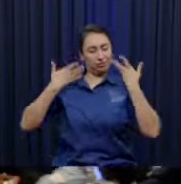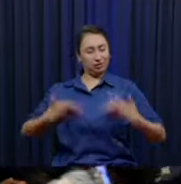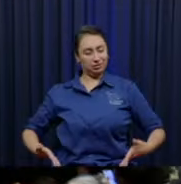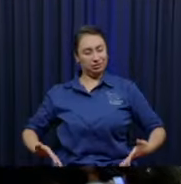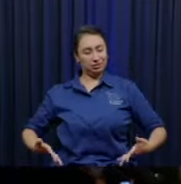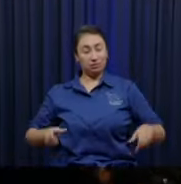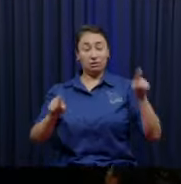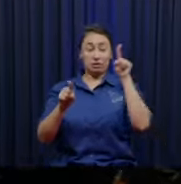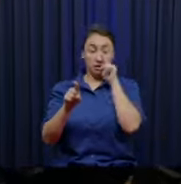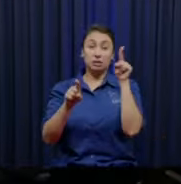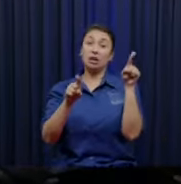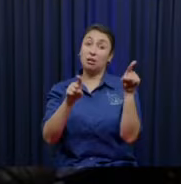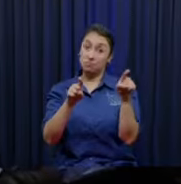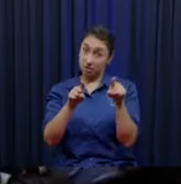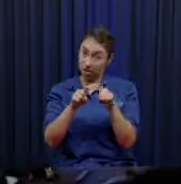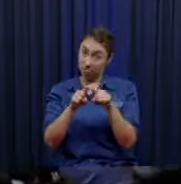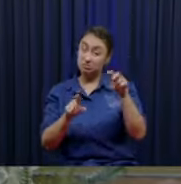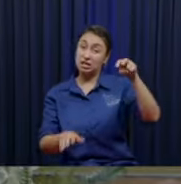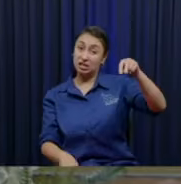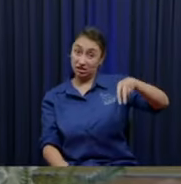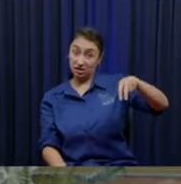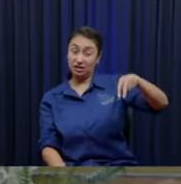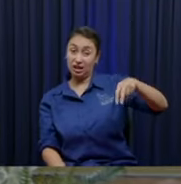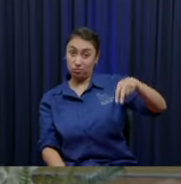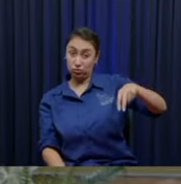bautismo en la gloria de Dios transforma,